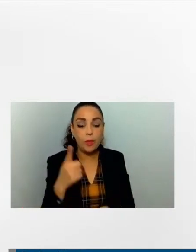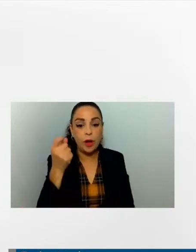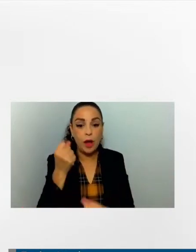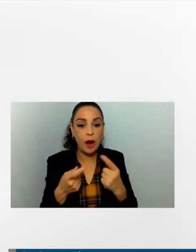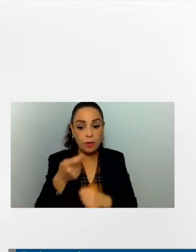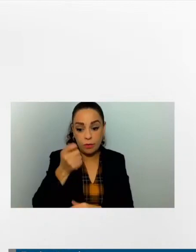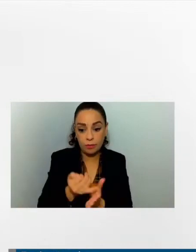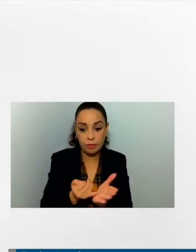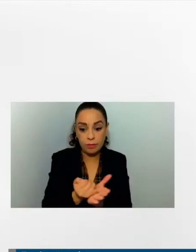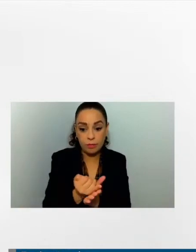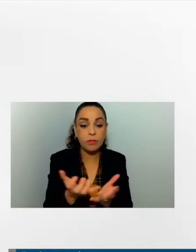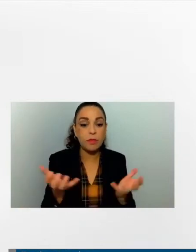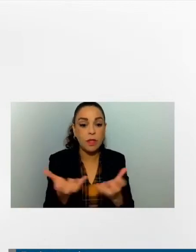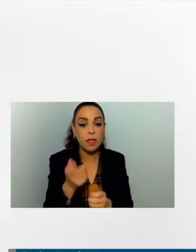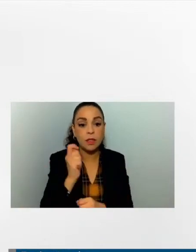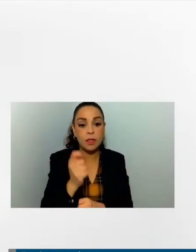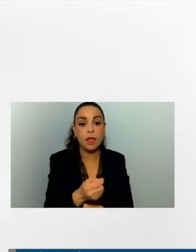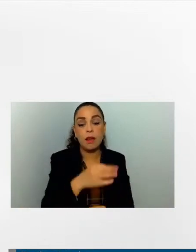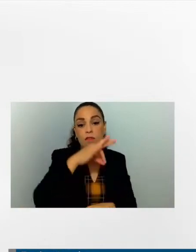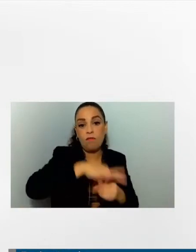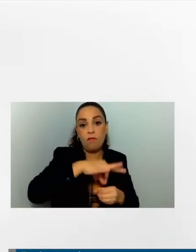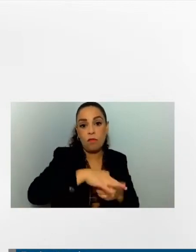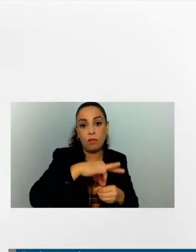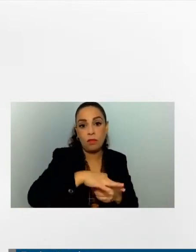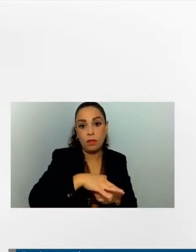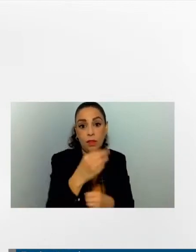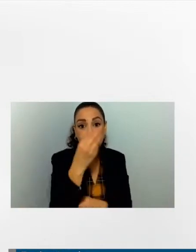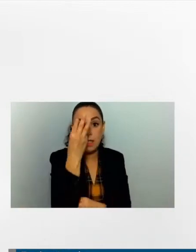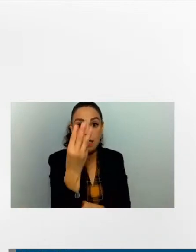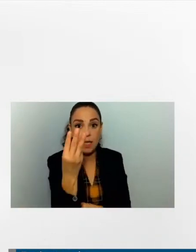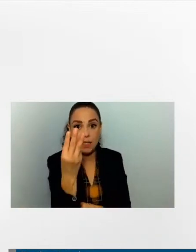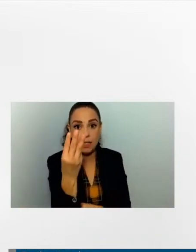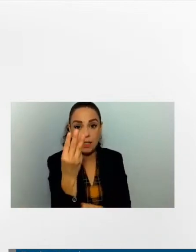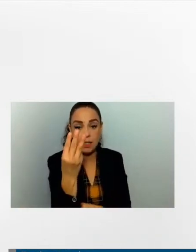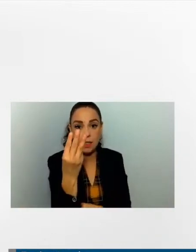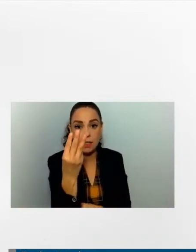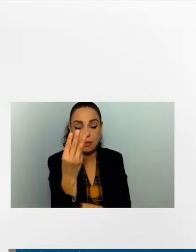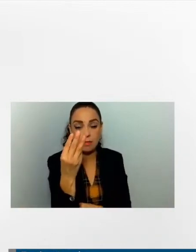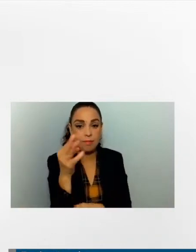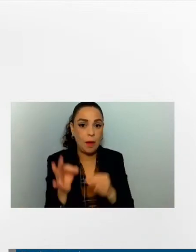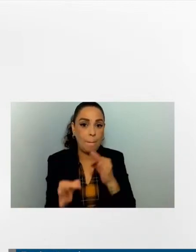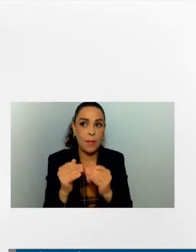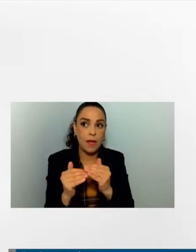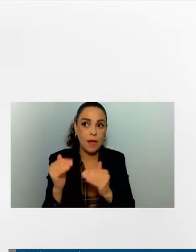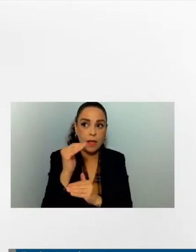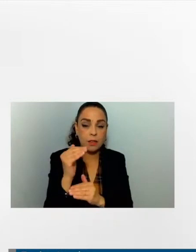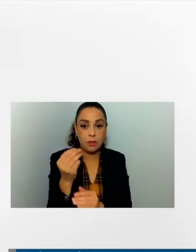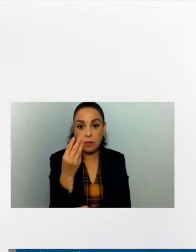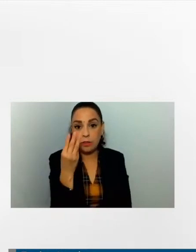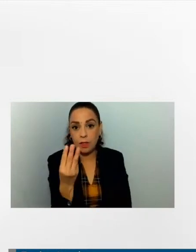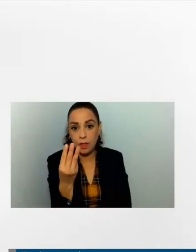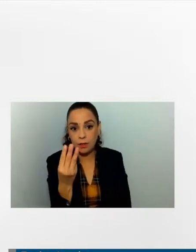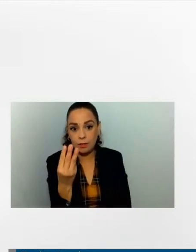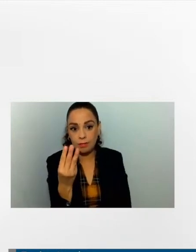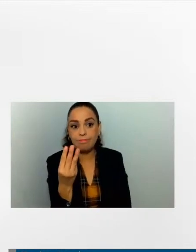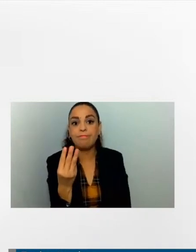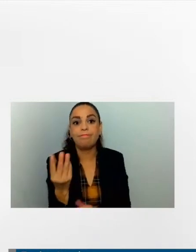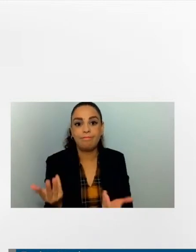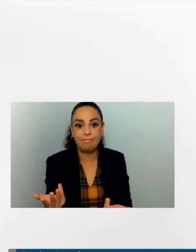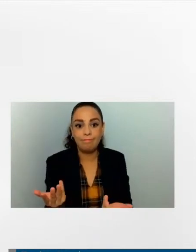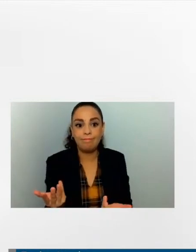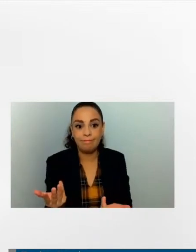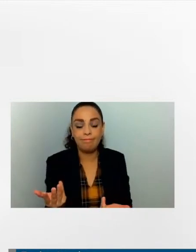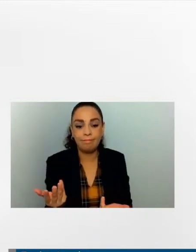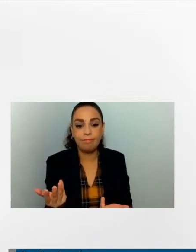por por mayoría de 3 ministros en la sala, ¿no? Entonces vemos, bueno, a mí eso me da cuenta y hay votos